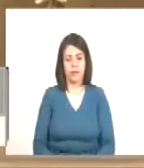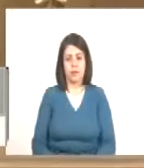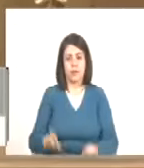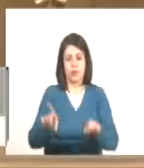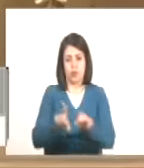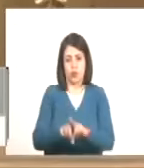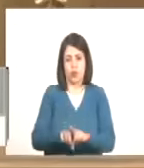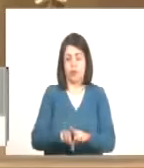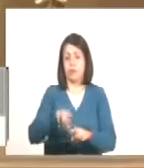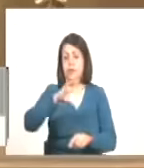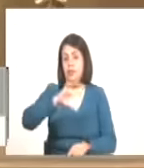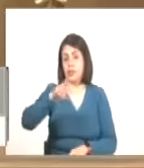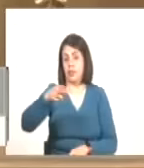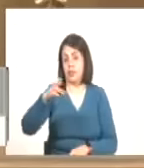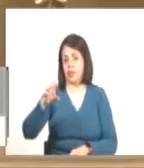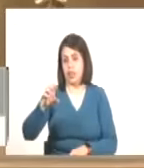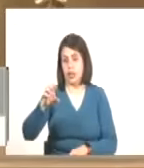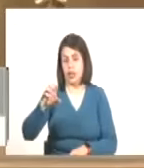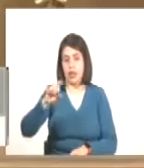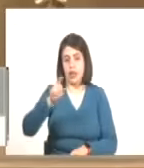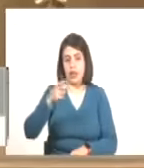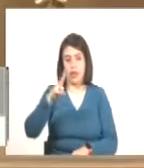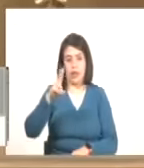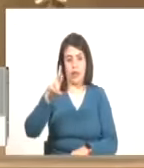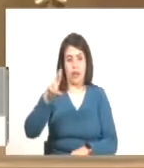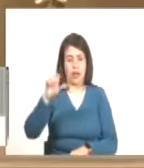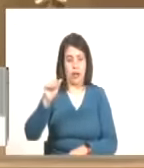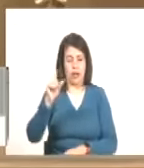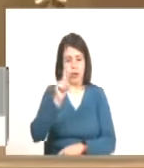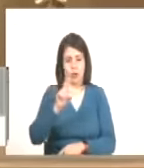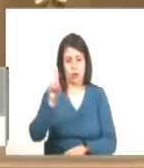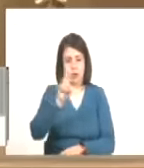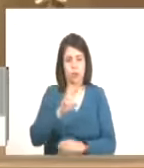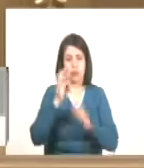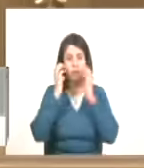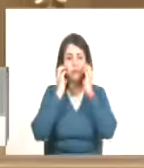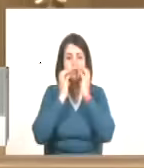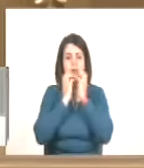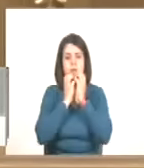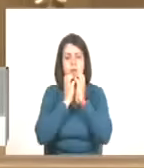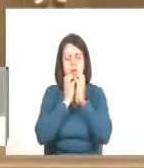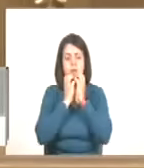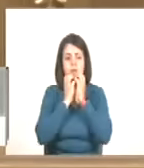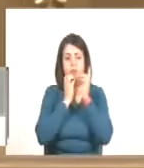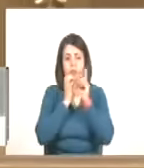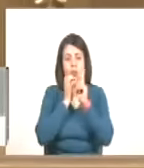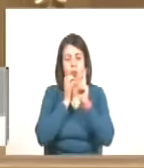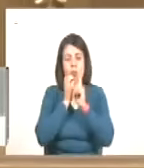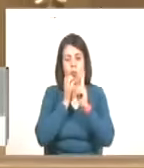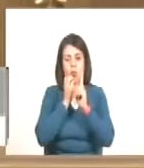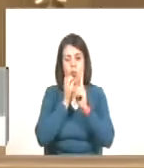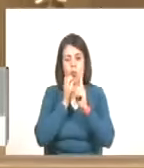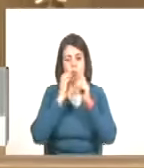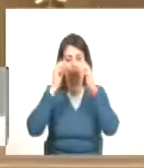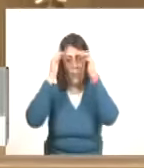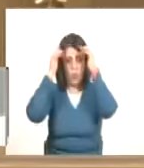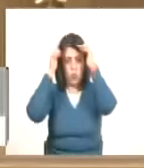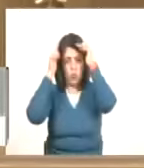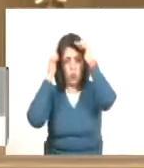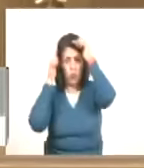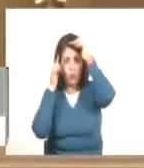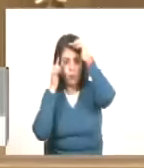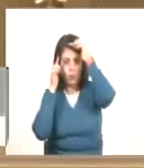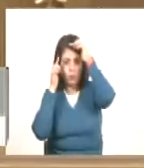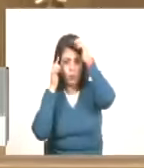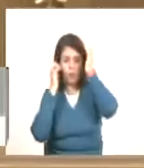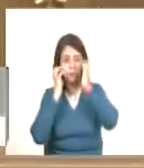Che no tiene nada que ver con usar una barba poblada y una bobina de medio